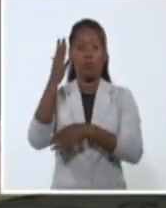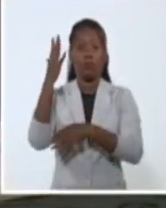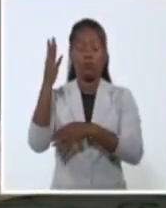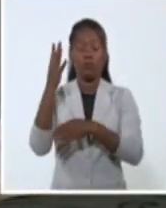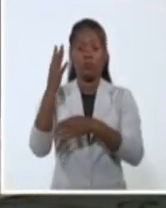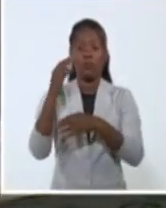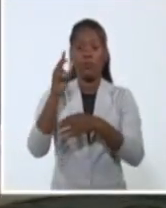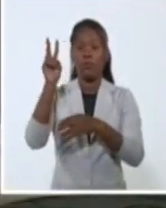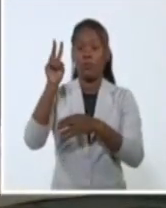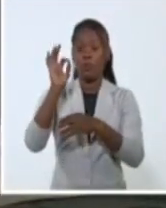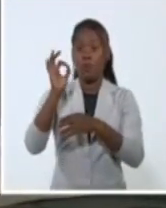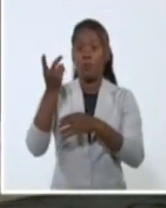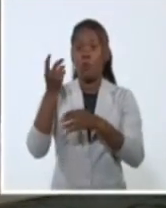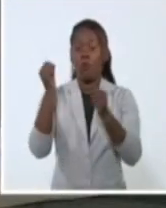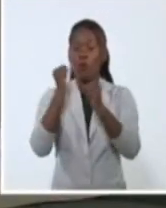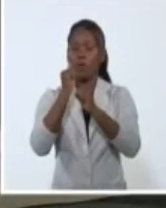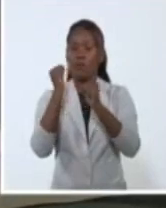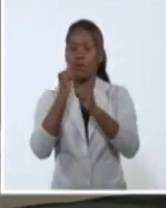frío,